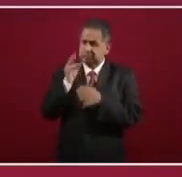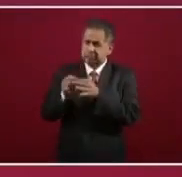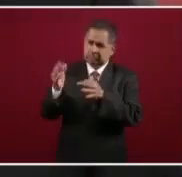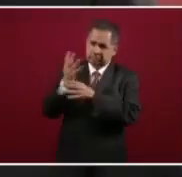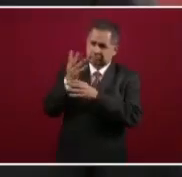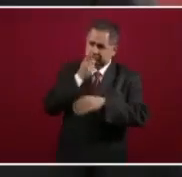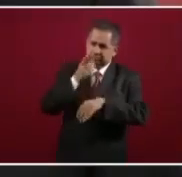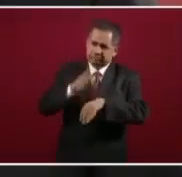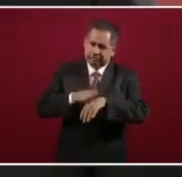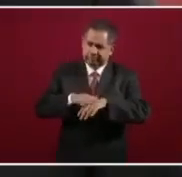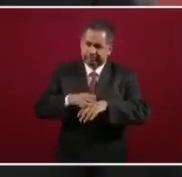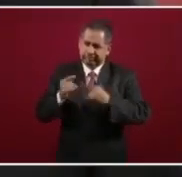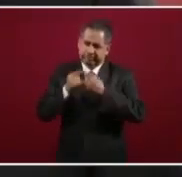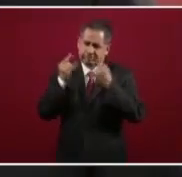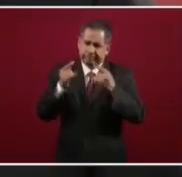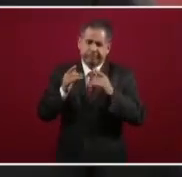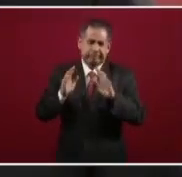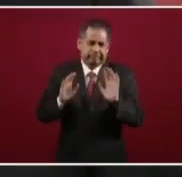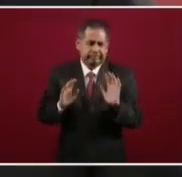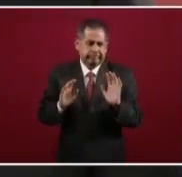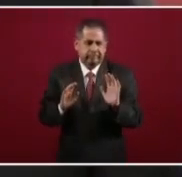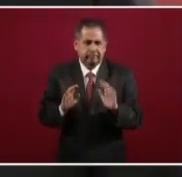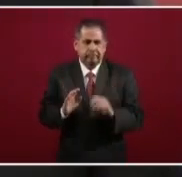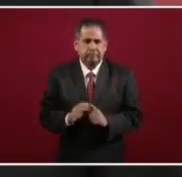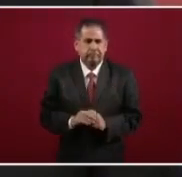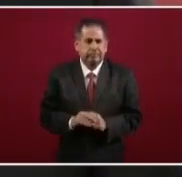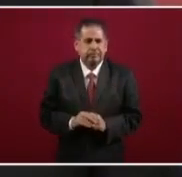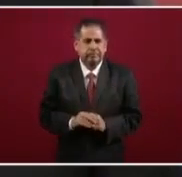no dije pero él